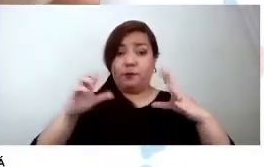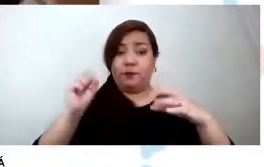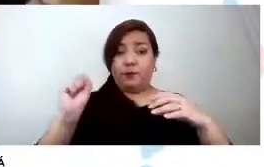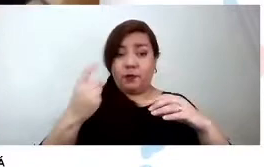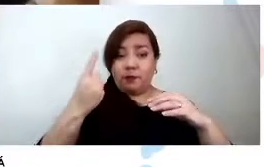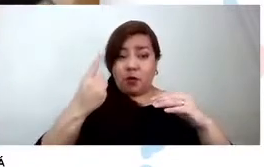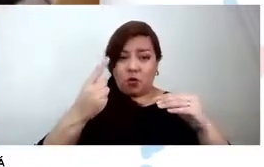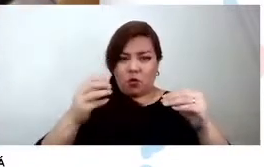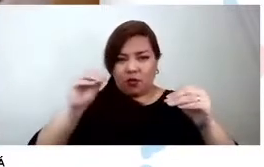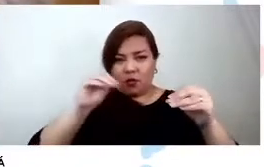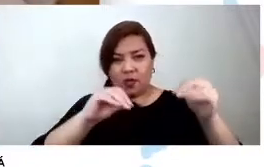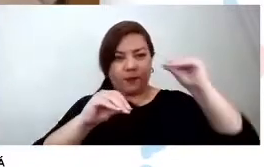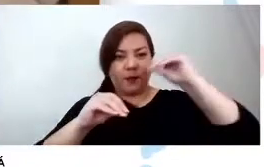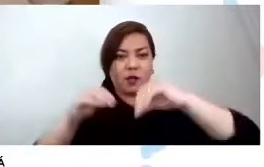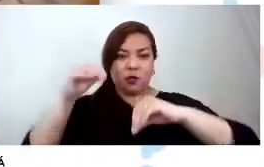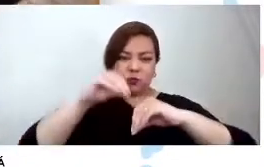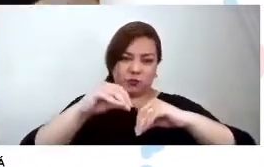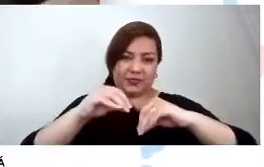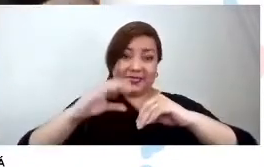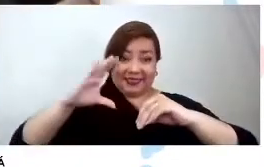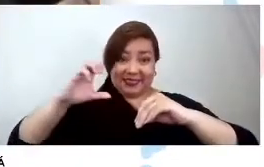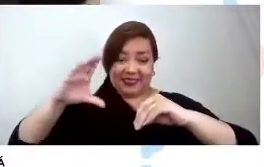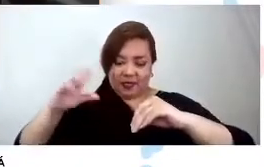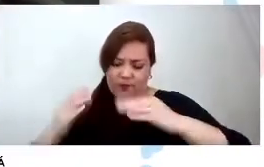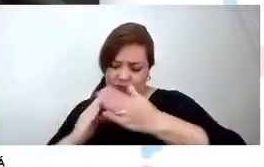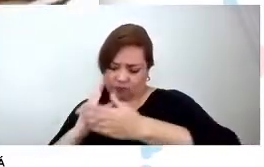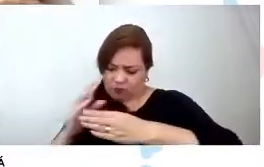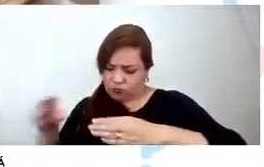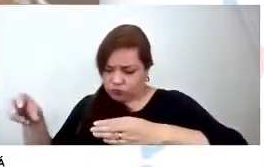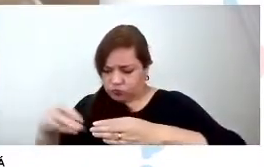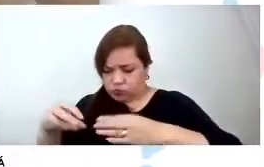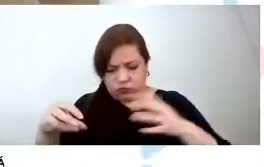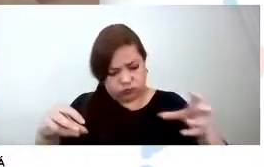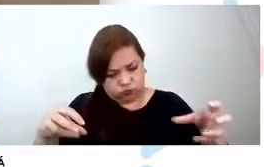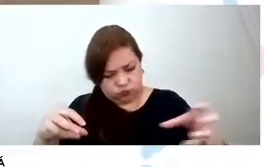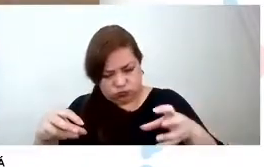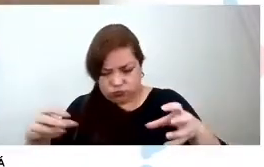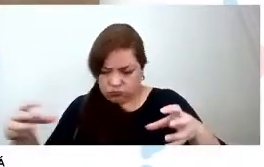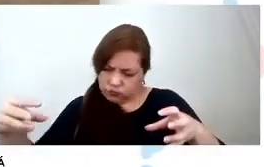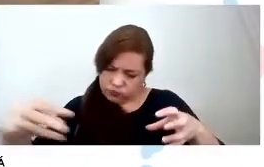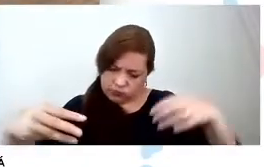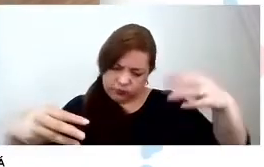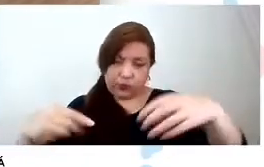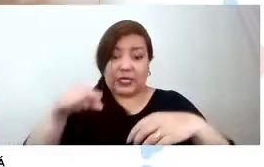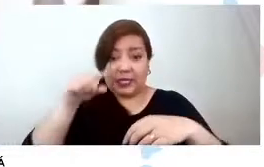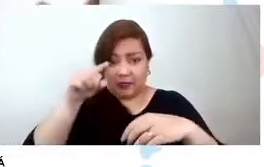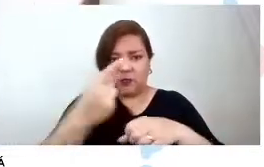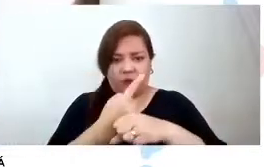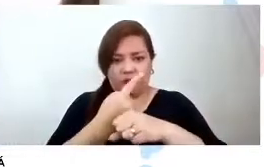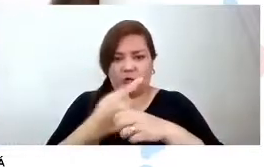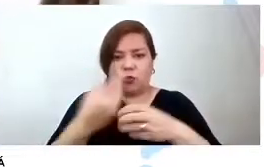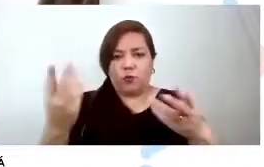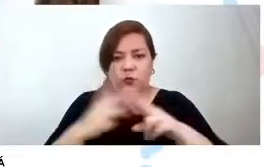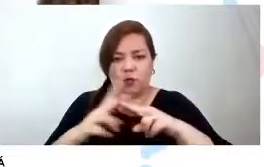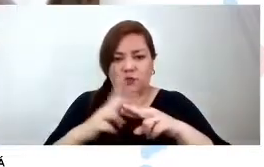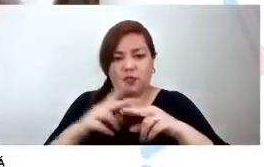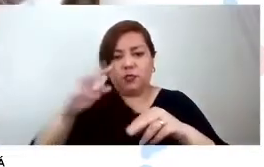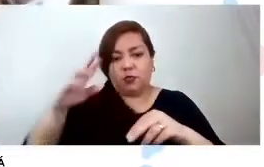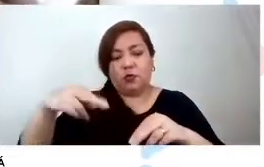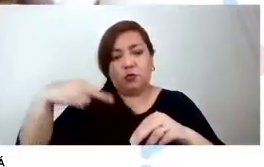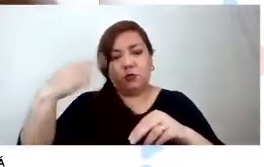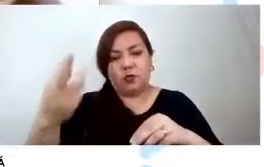Cecilia empieza a encajar las piezas, nos va a hablar cómo lo hace, pero dentro de los resultados ella logra